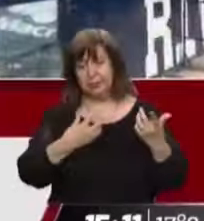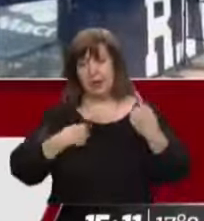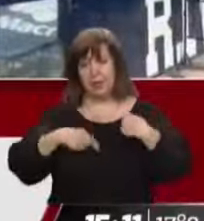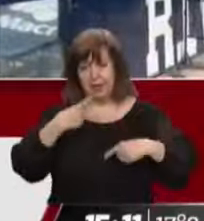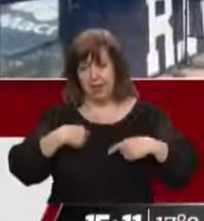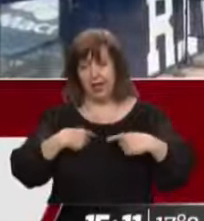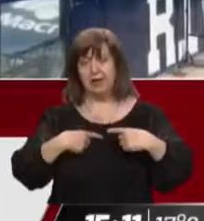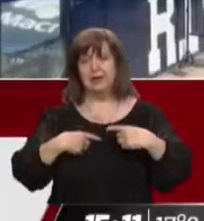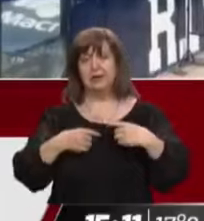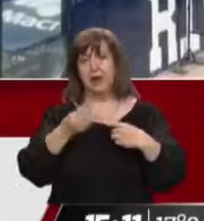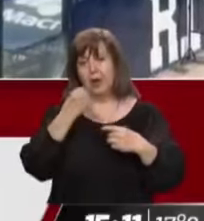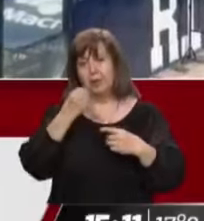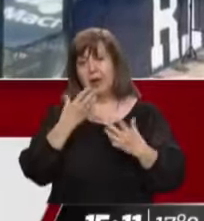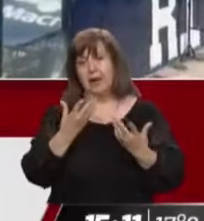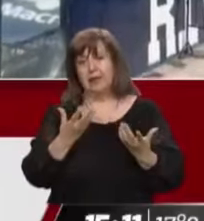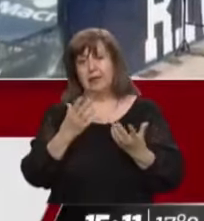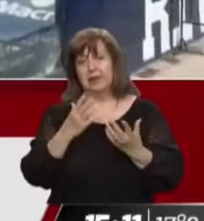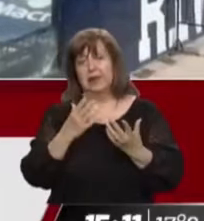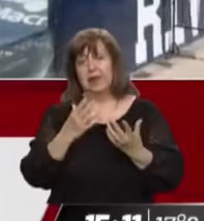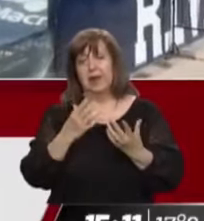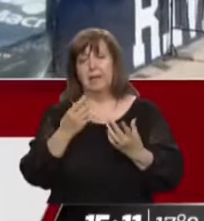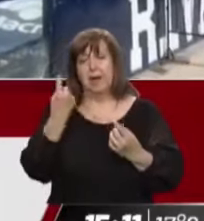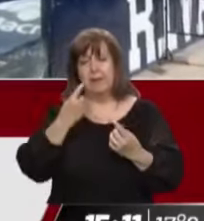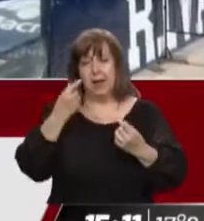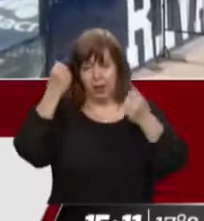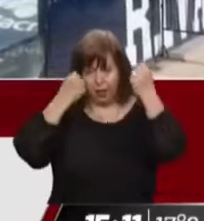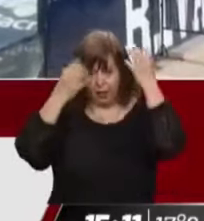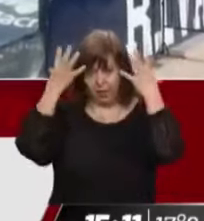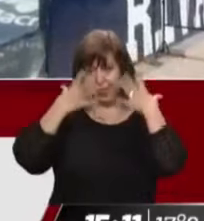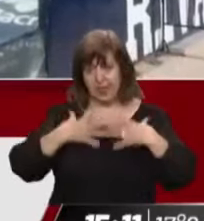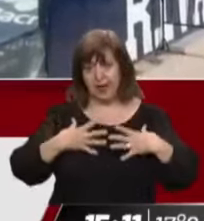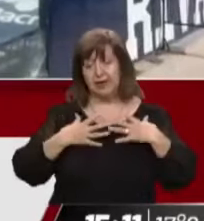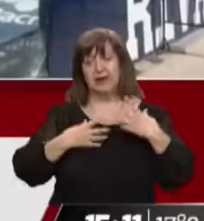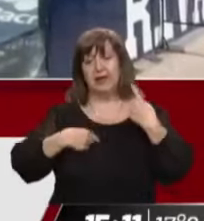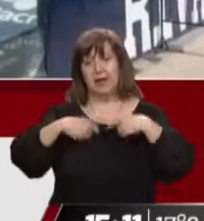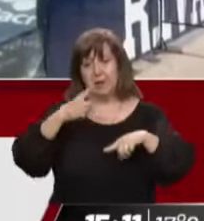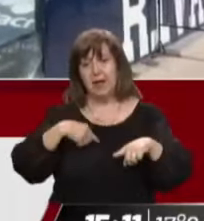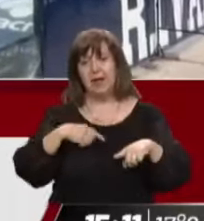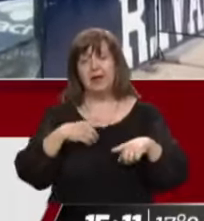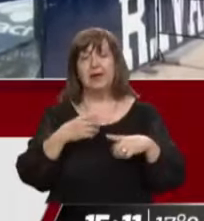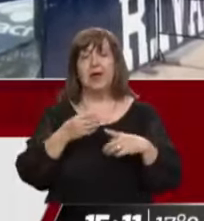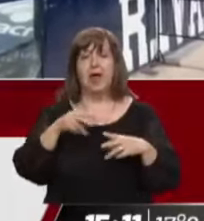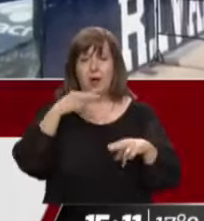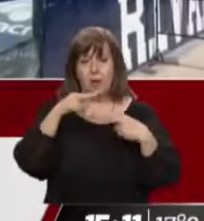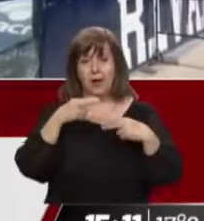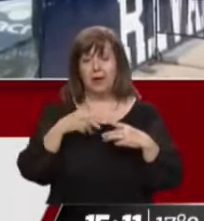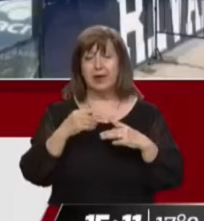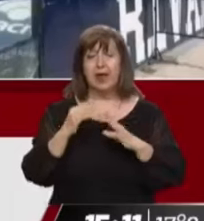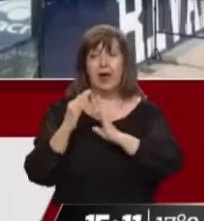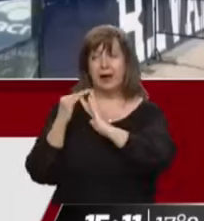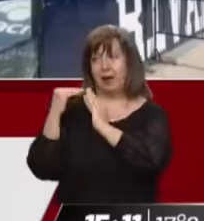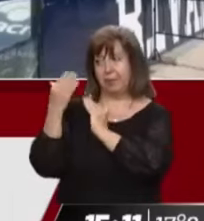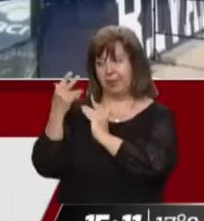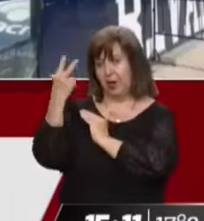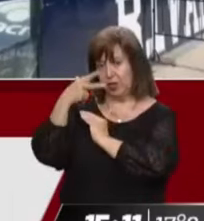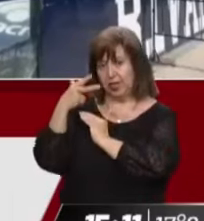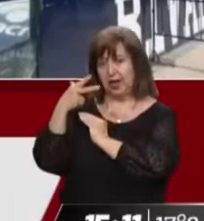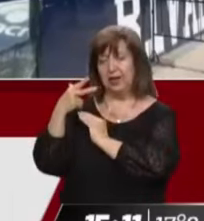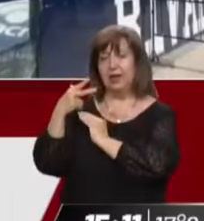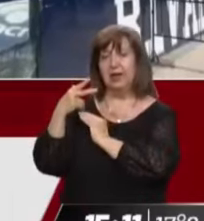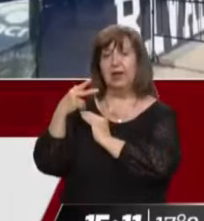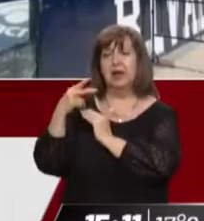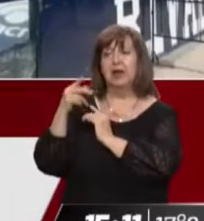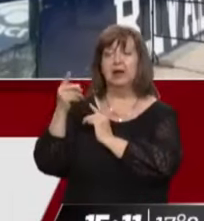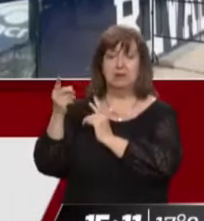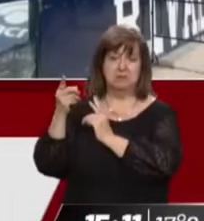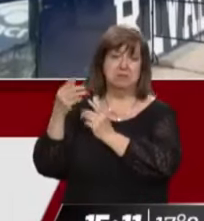claro, los jugadores no querían ducharse. Recuerden que aquí está la Posada Azul, el hotel, es decir, tienen sus pertenencias ahí,